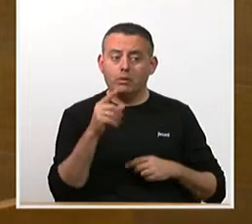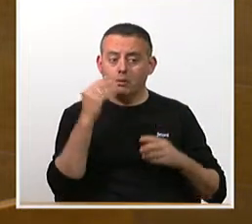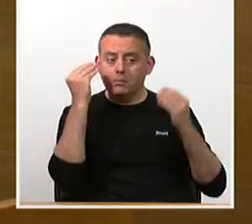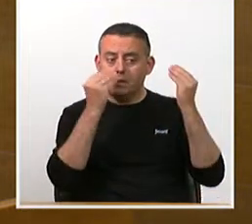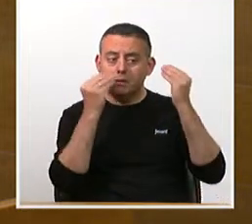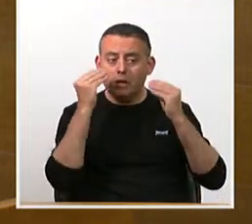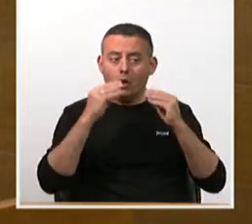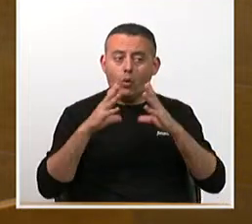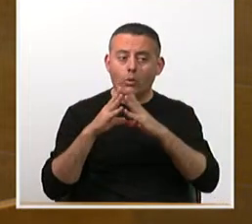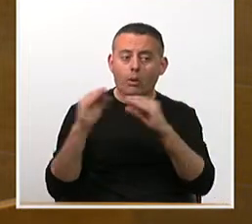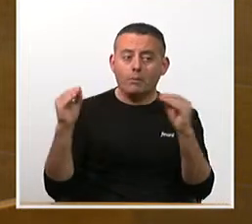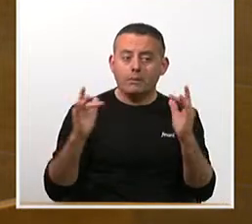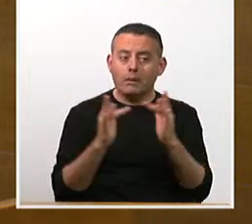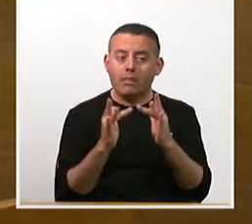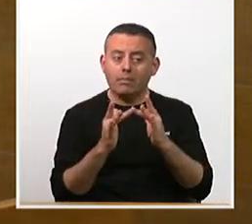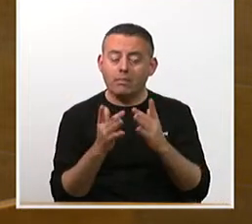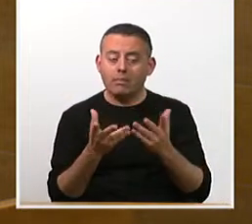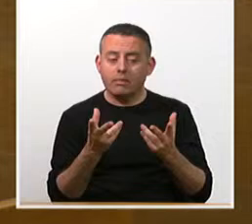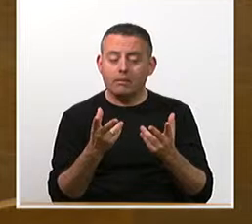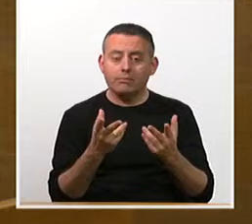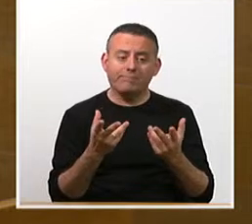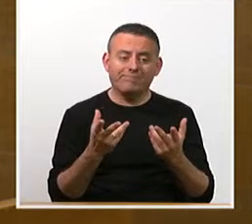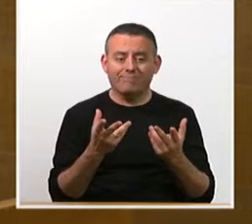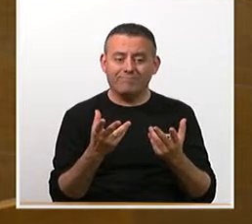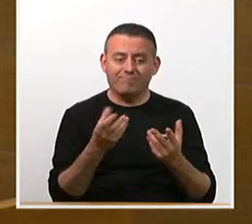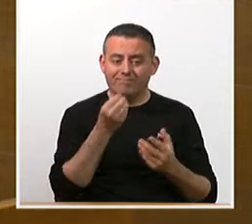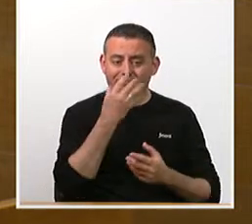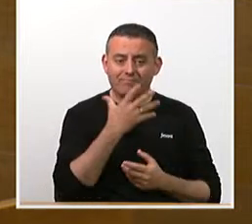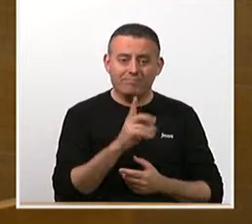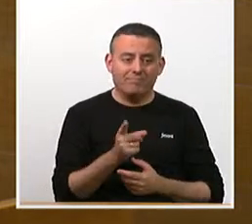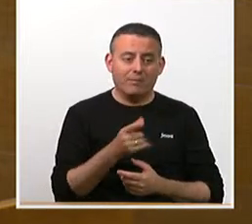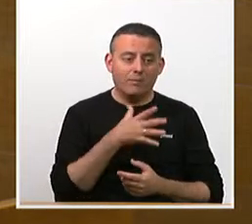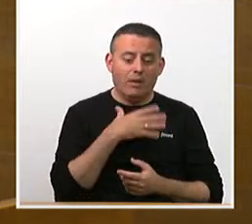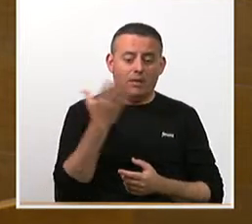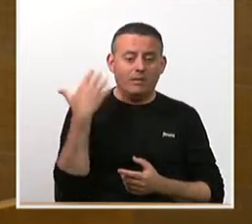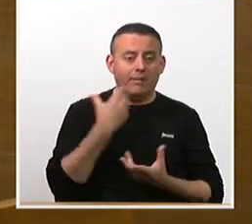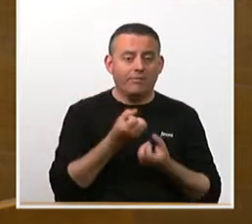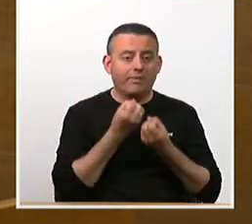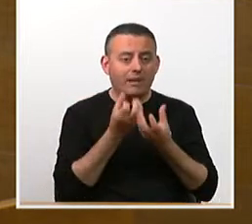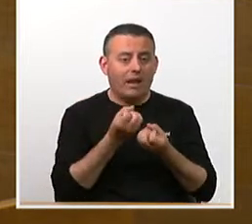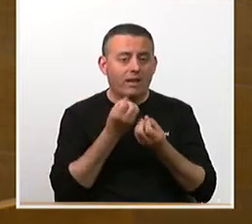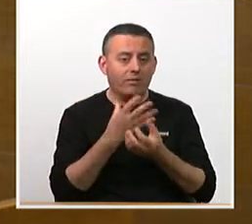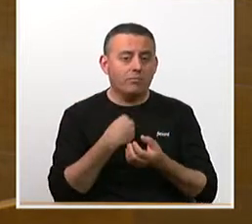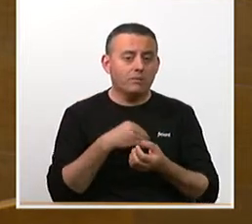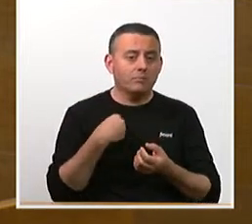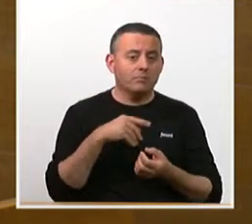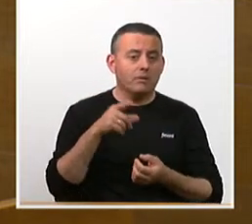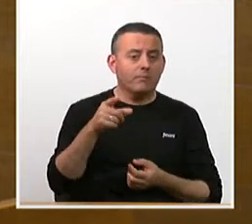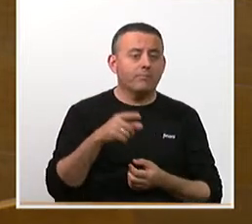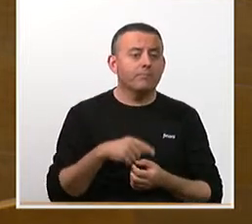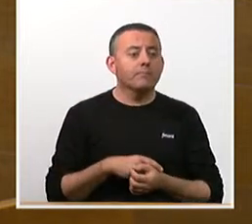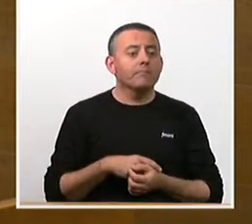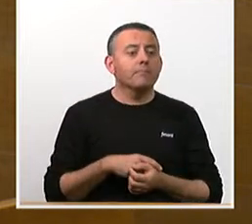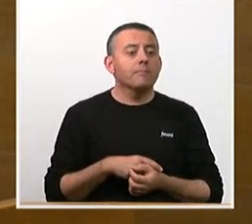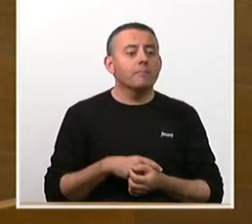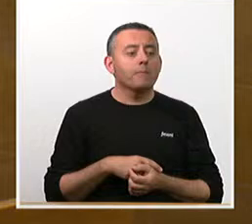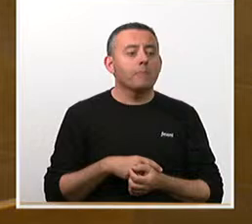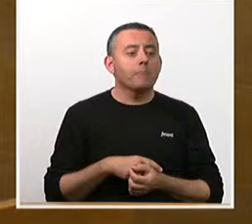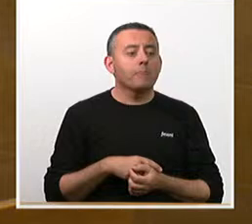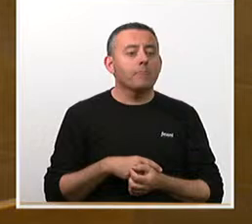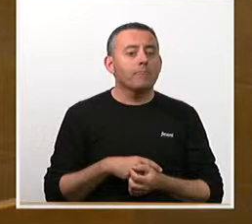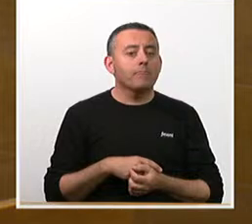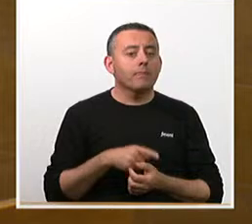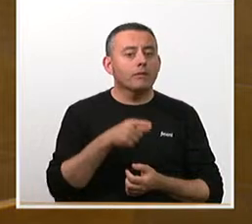universad públ valenci enca després de lamentables declar atac universad en particular la univers antiga esp de es el máxim